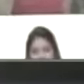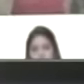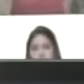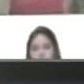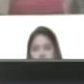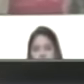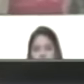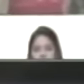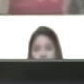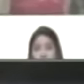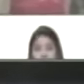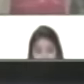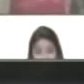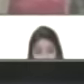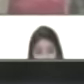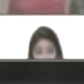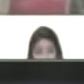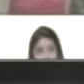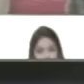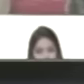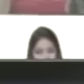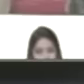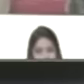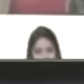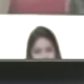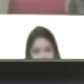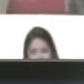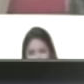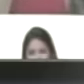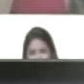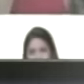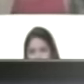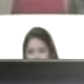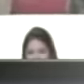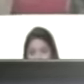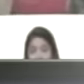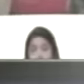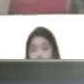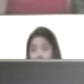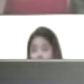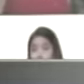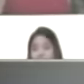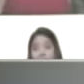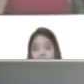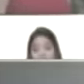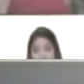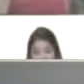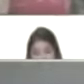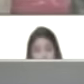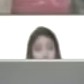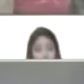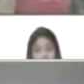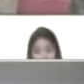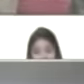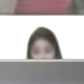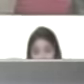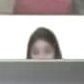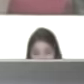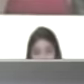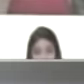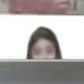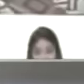mismo momento en que aquí se empezó a presentar la situación irregular, hasta el día de hoy, han estado aquí